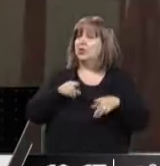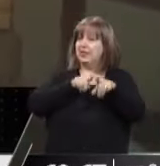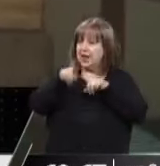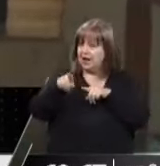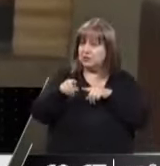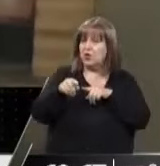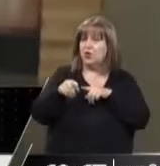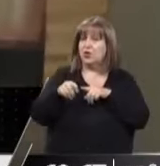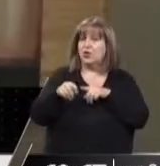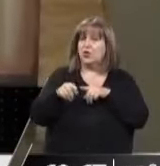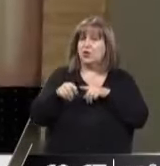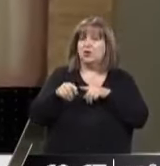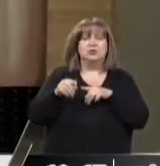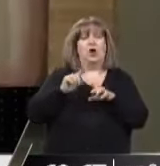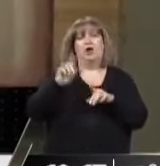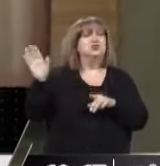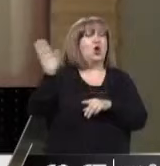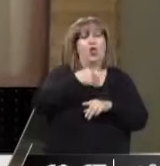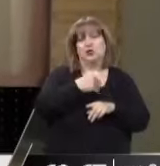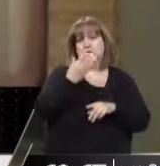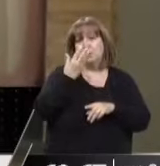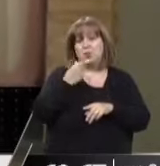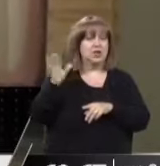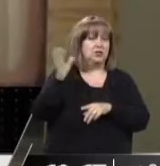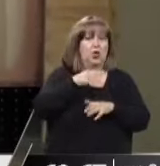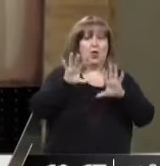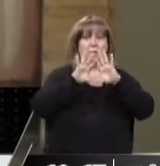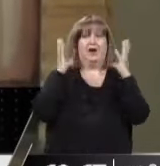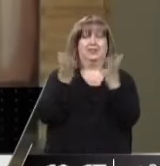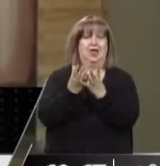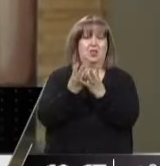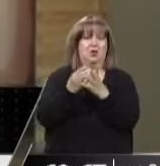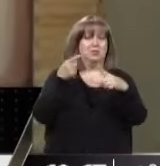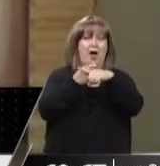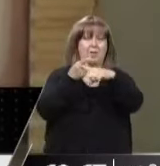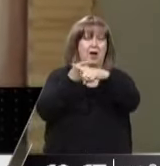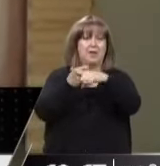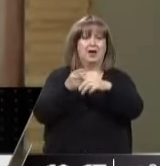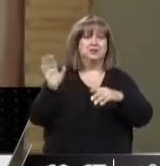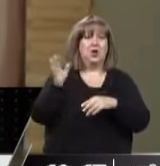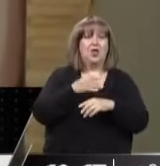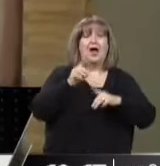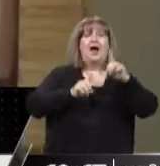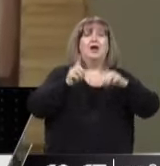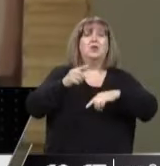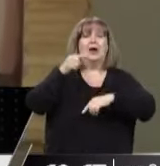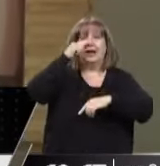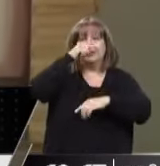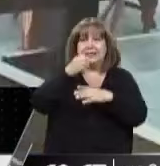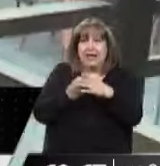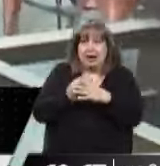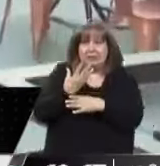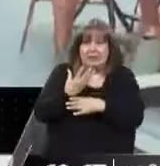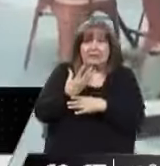idea es transmitir todos los partidos, digamos, del Mundial en sí. Pero bueno, los que se puedan, viste que hay algunos a las 7 de la mañana y todo